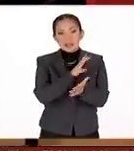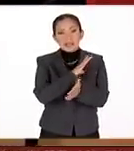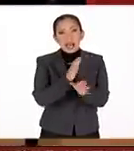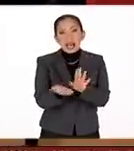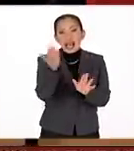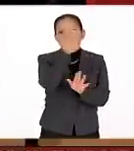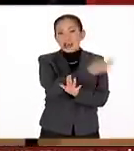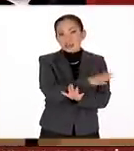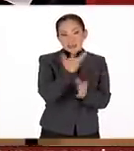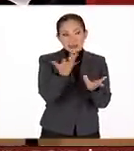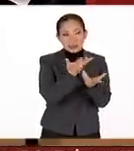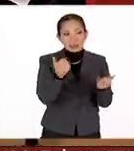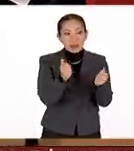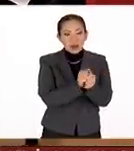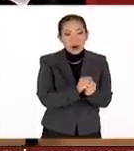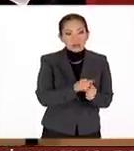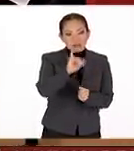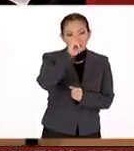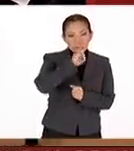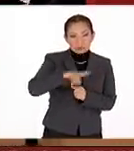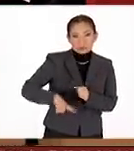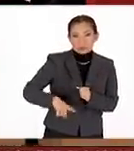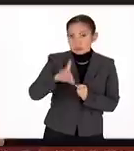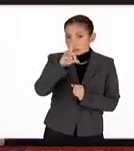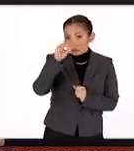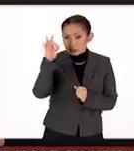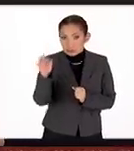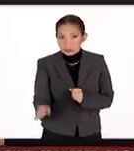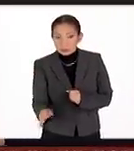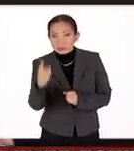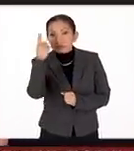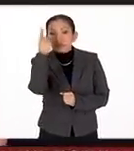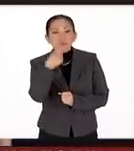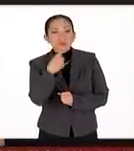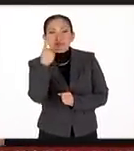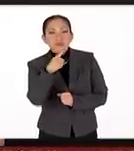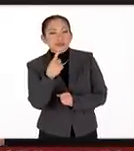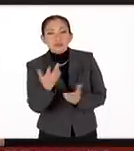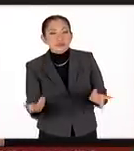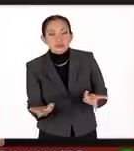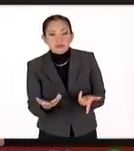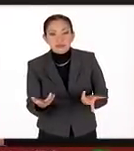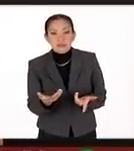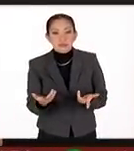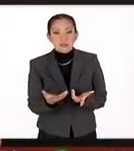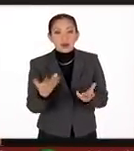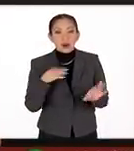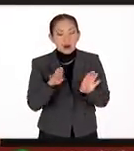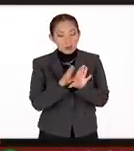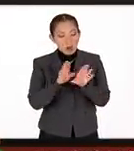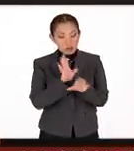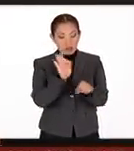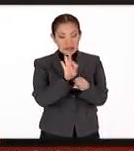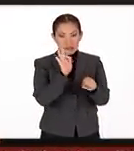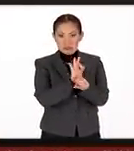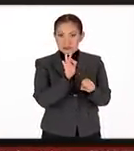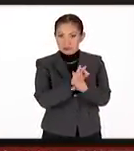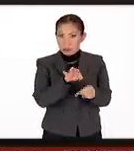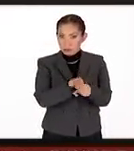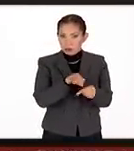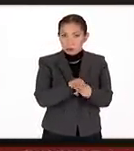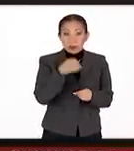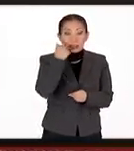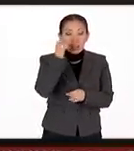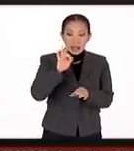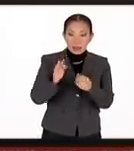hecho previamente con el con la jefatura de gobierno del Distrito Federal para esta digamos especie de blindaje electoral que